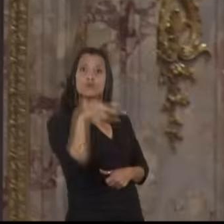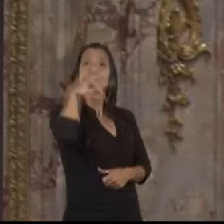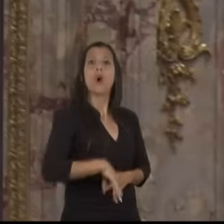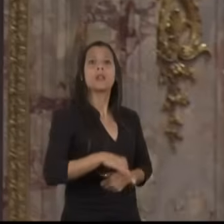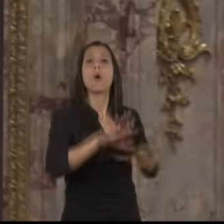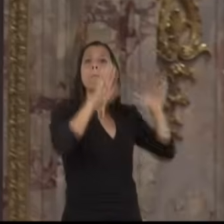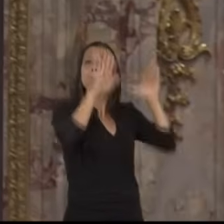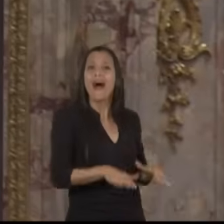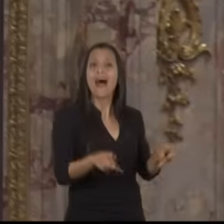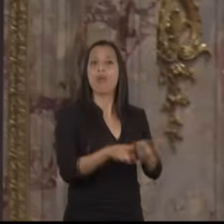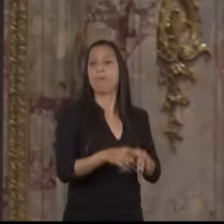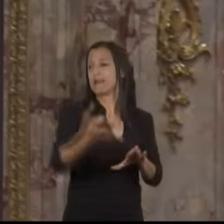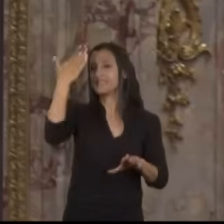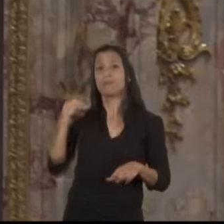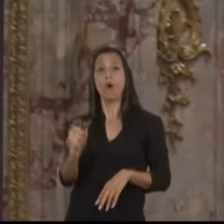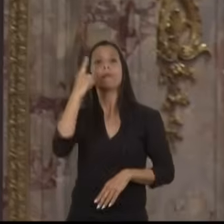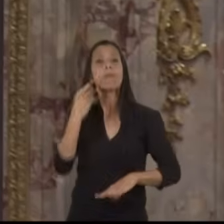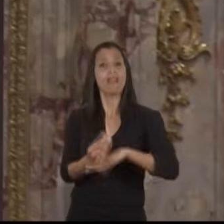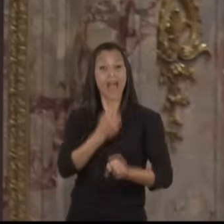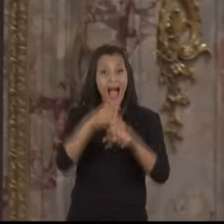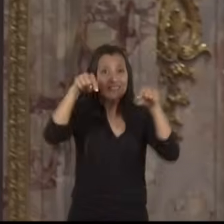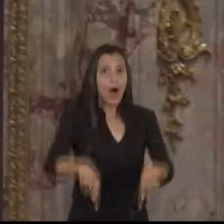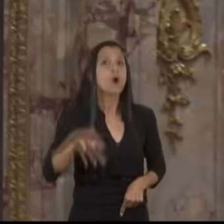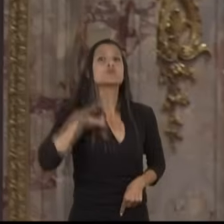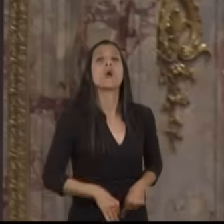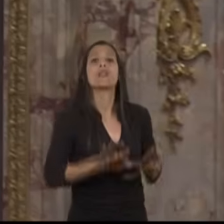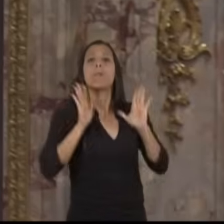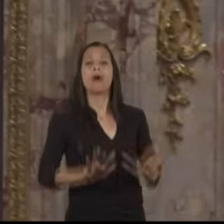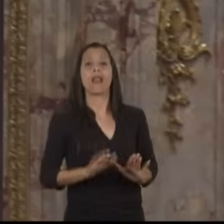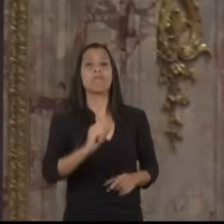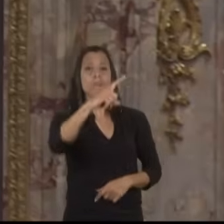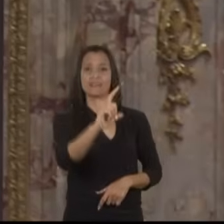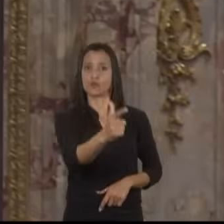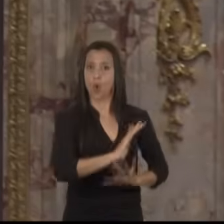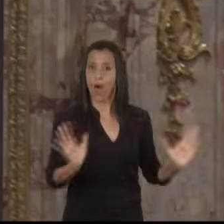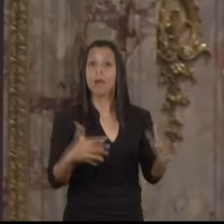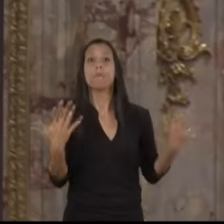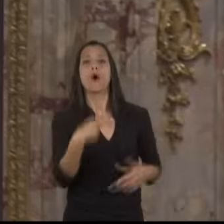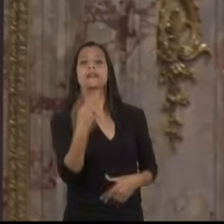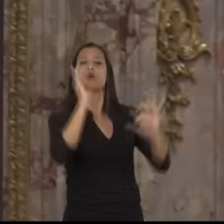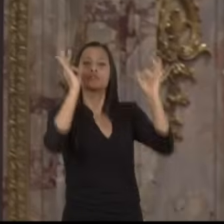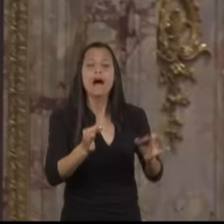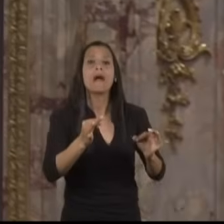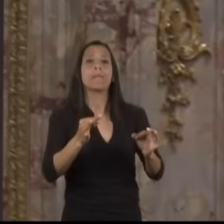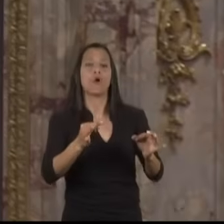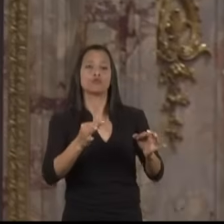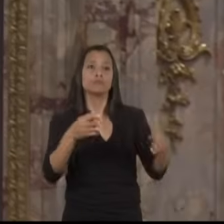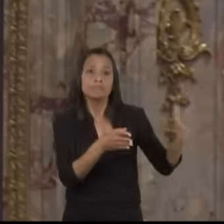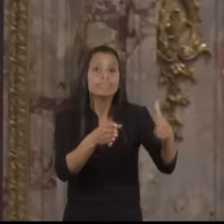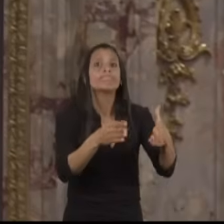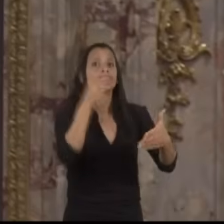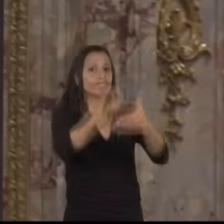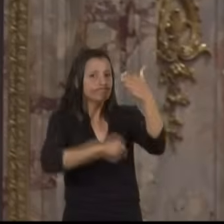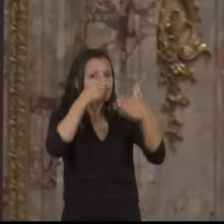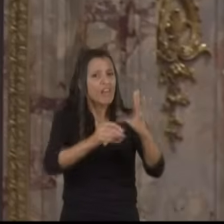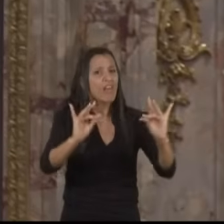la misma fecha en que hemos asumido. Por lo tanto, sabemos que el camino es arduo, pero también